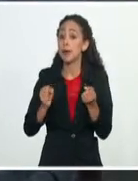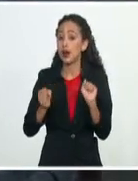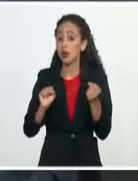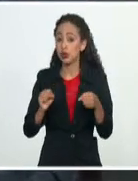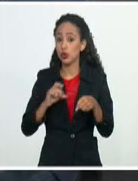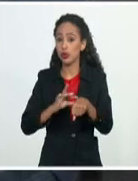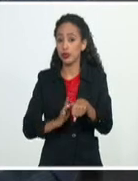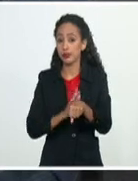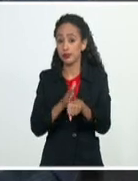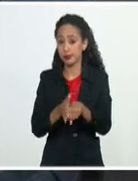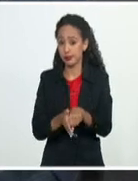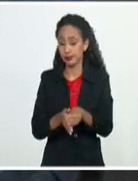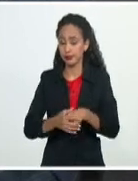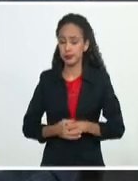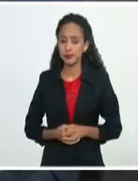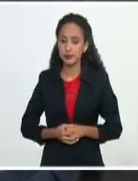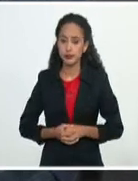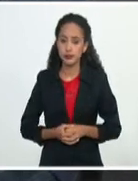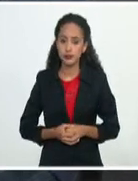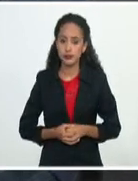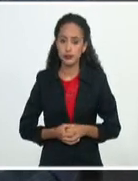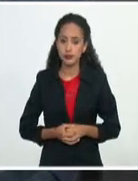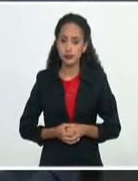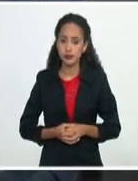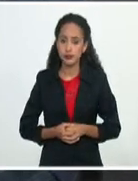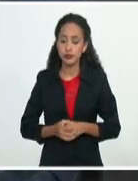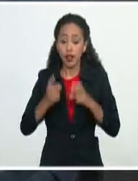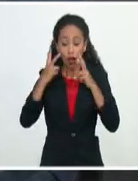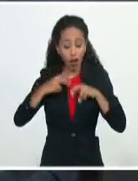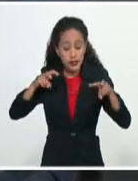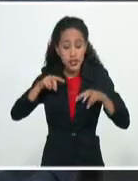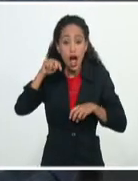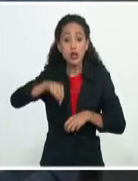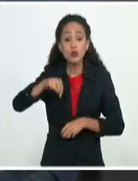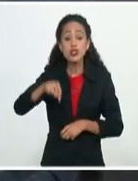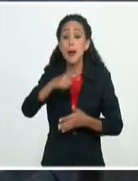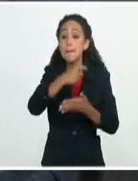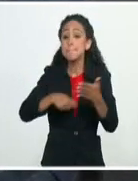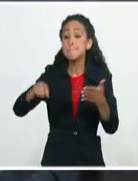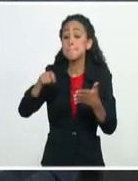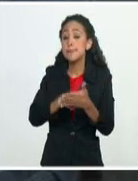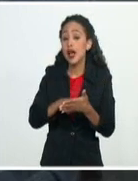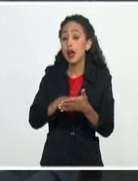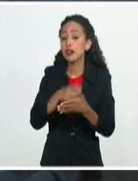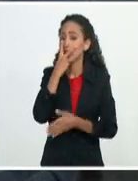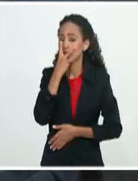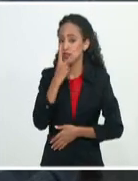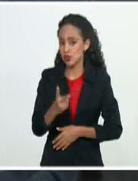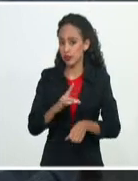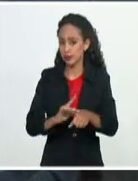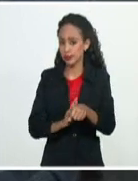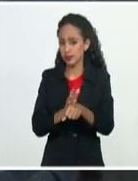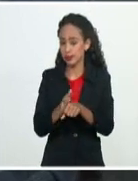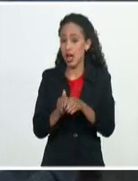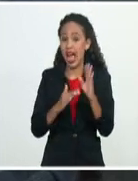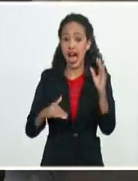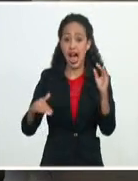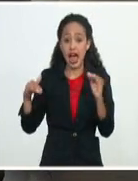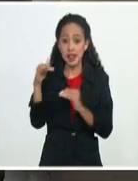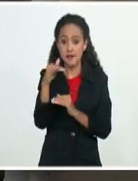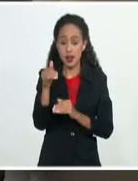COVID. Revisar y actualizar los planes de enfrentamiento a nivel de provincia y a nivel